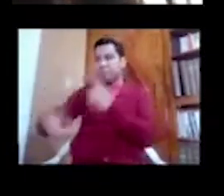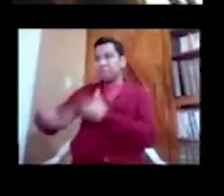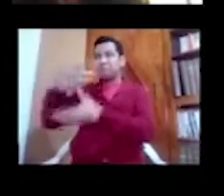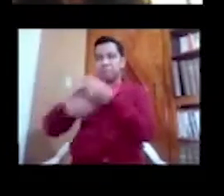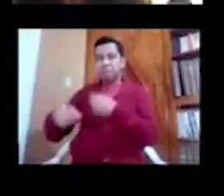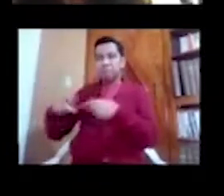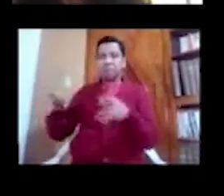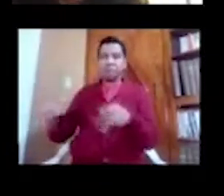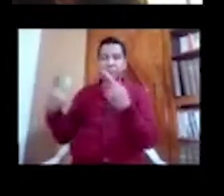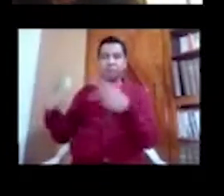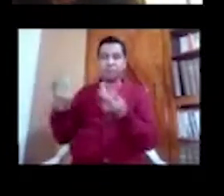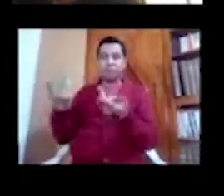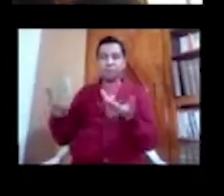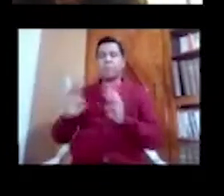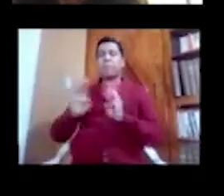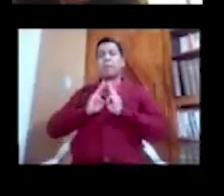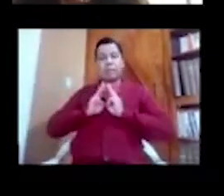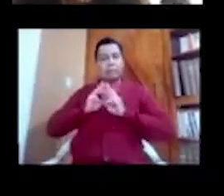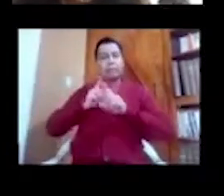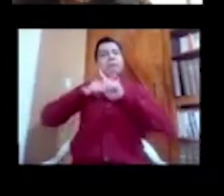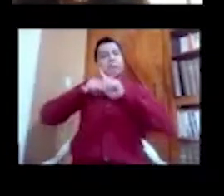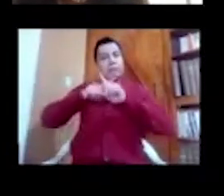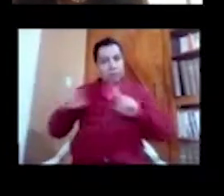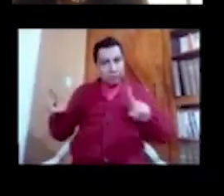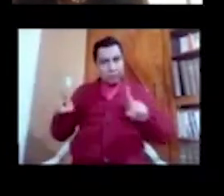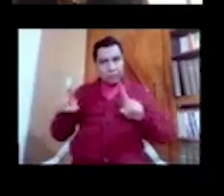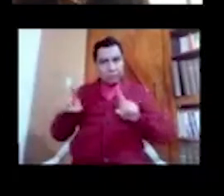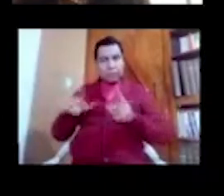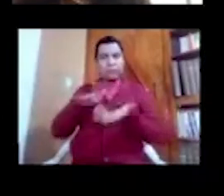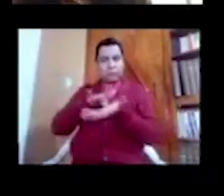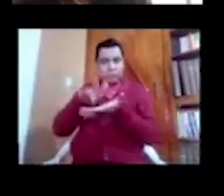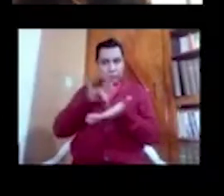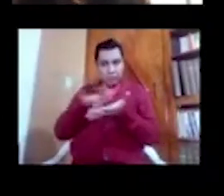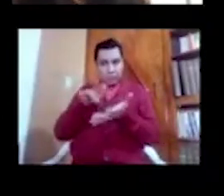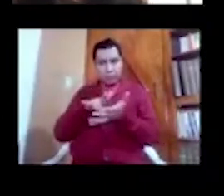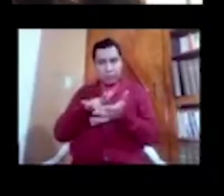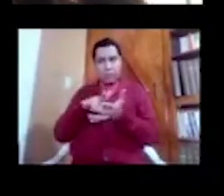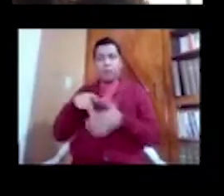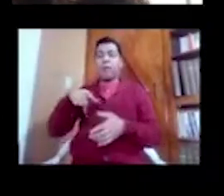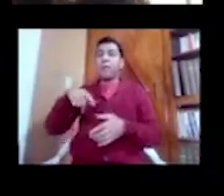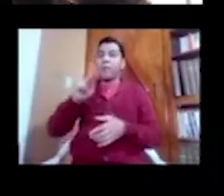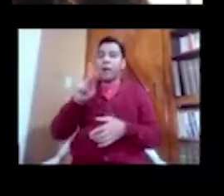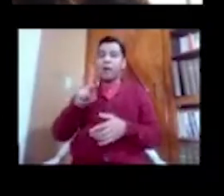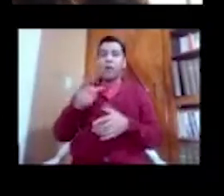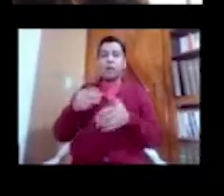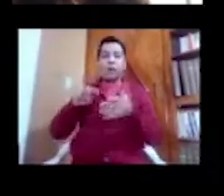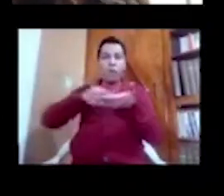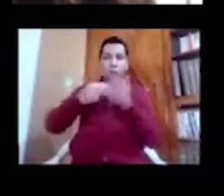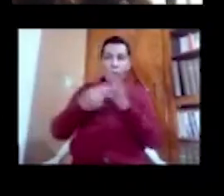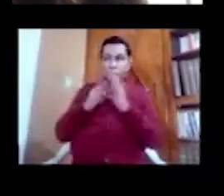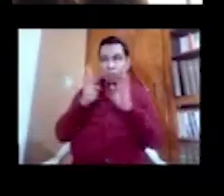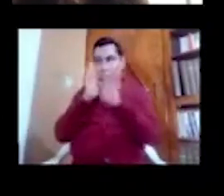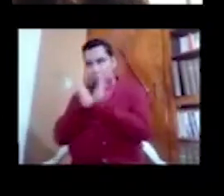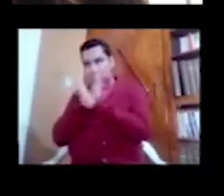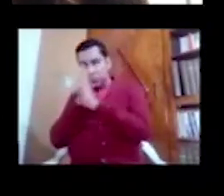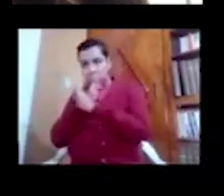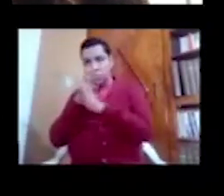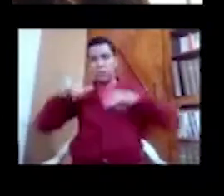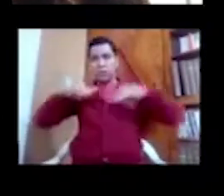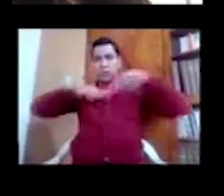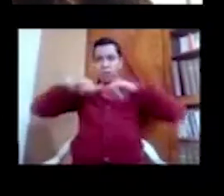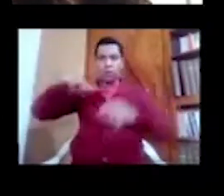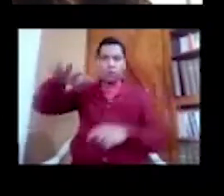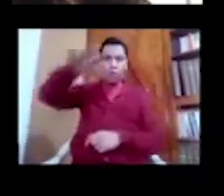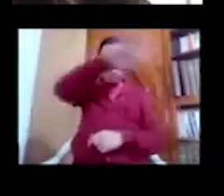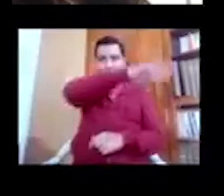tipo de militares prácticamente, ¿no? Los comerciantes son también espías, recorren todo el territorio, van